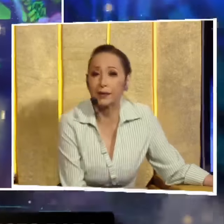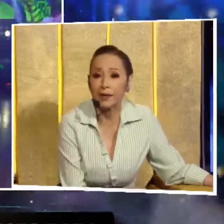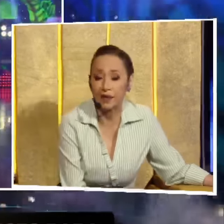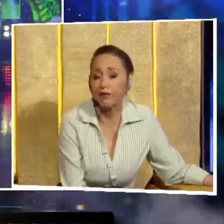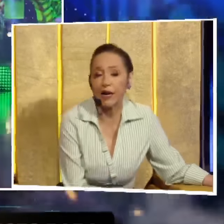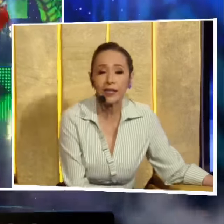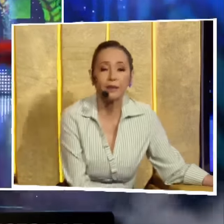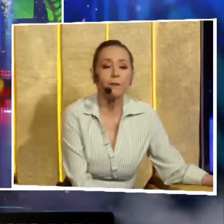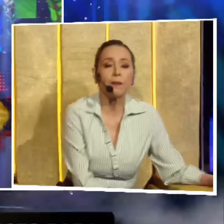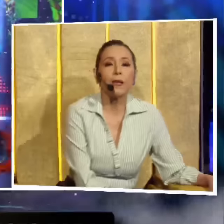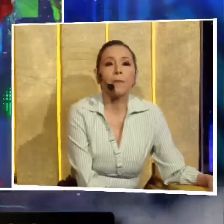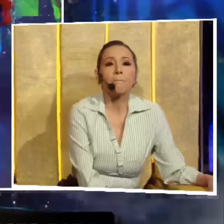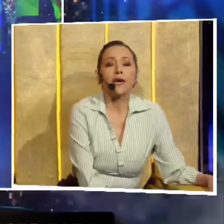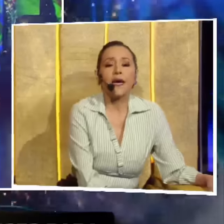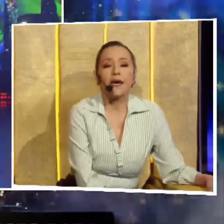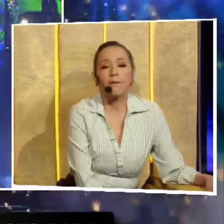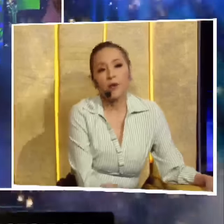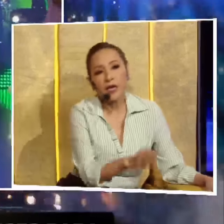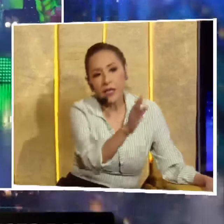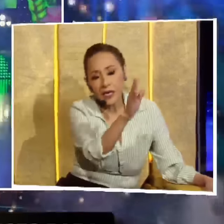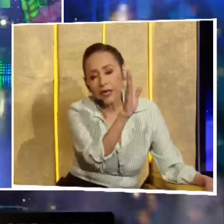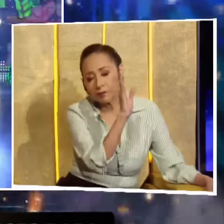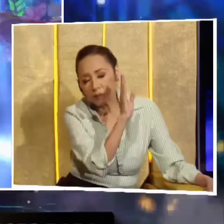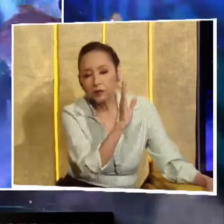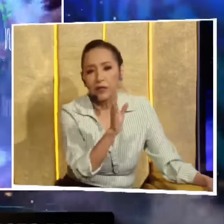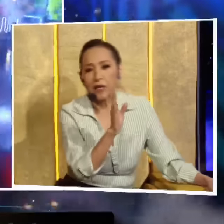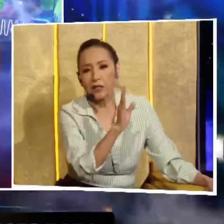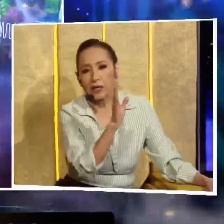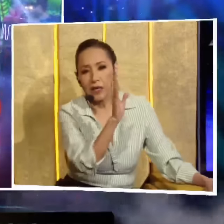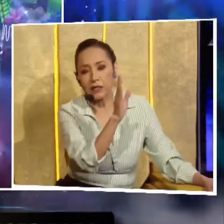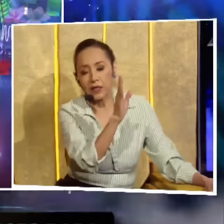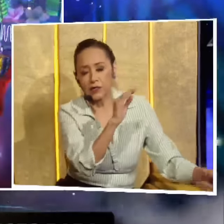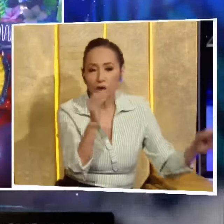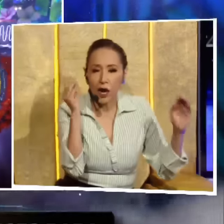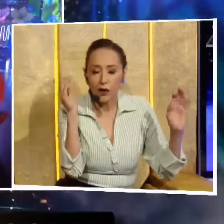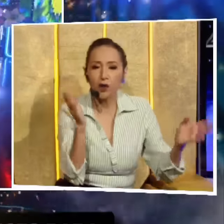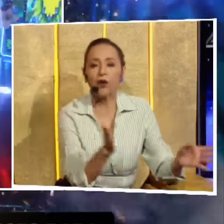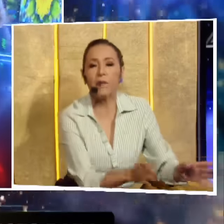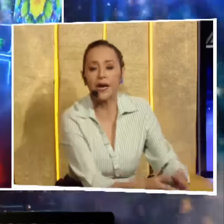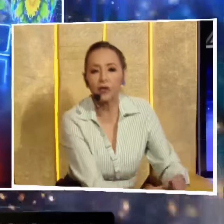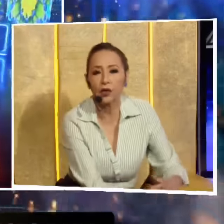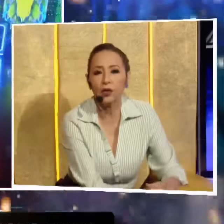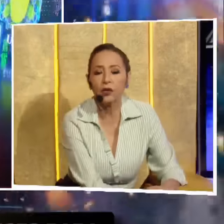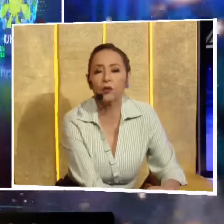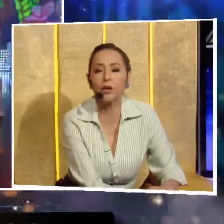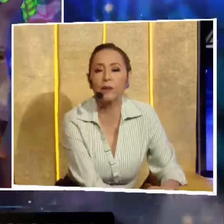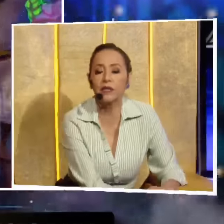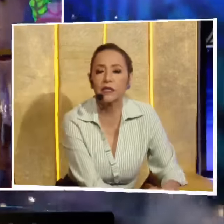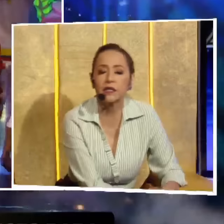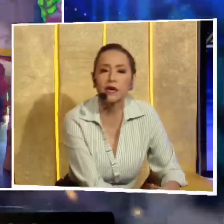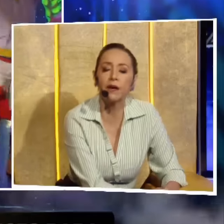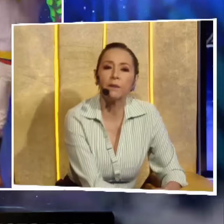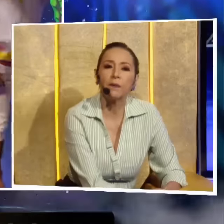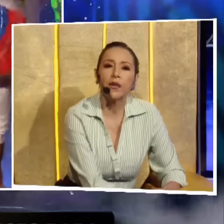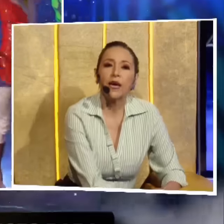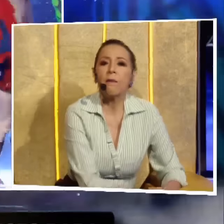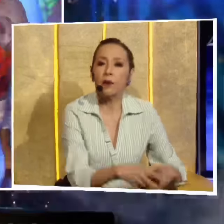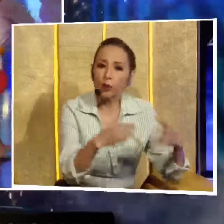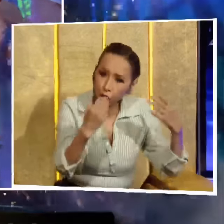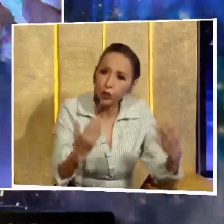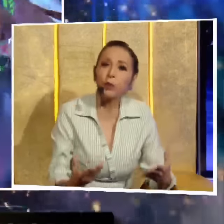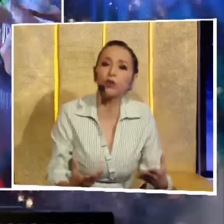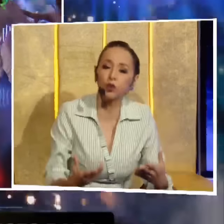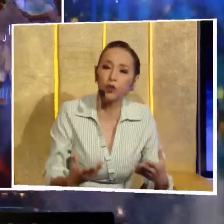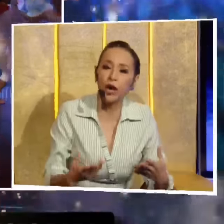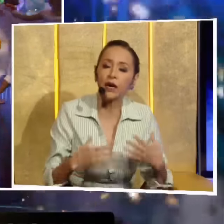manejarla bien, la falda. Por allí pues, casi se chocaron con Magno en una partecita.